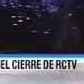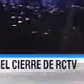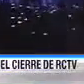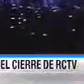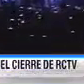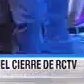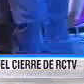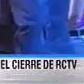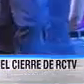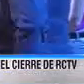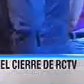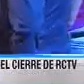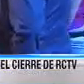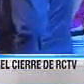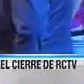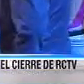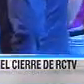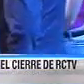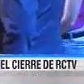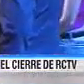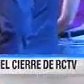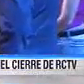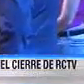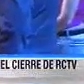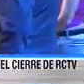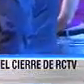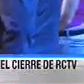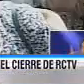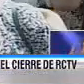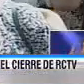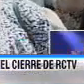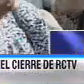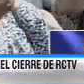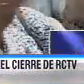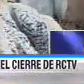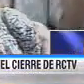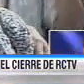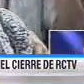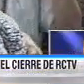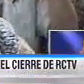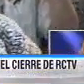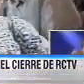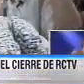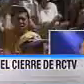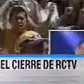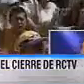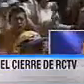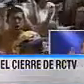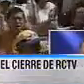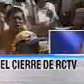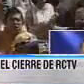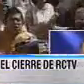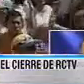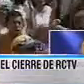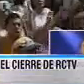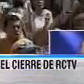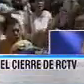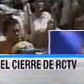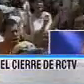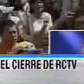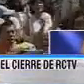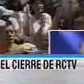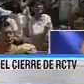Hoy, 28 de diciembre de 2011, se cumplen 5 años de la decisión de la RCTV, el medio televisivo